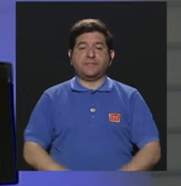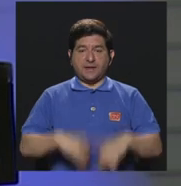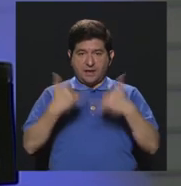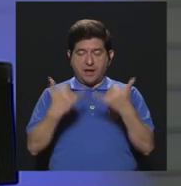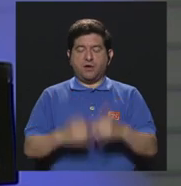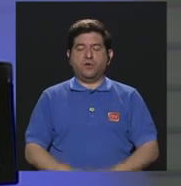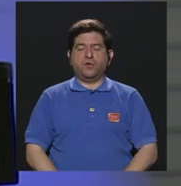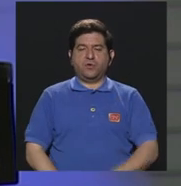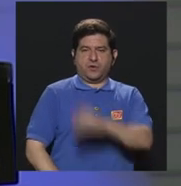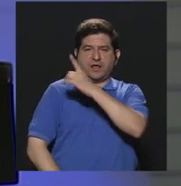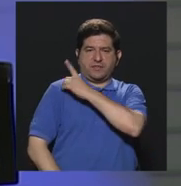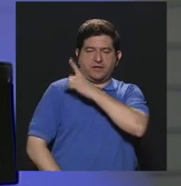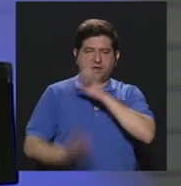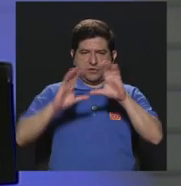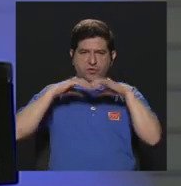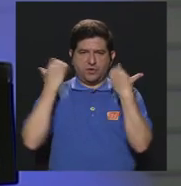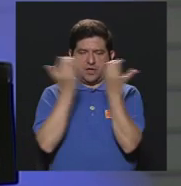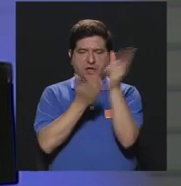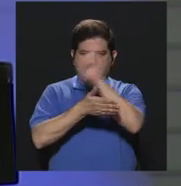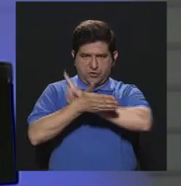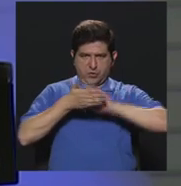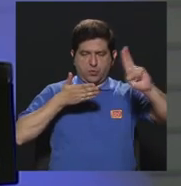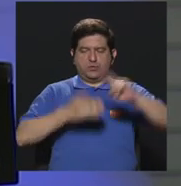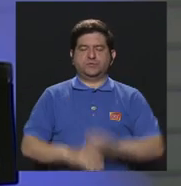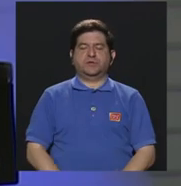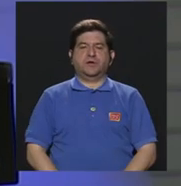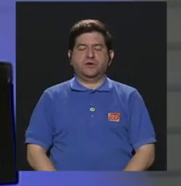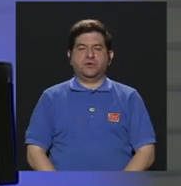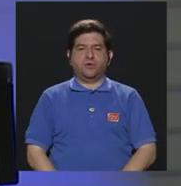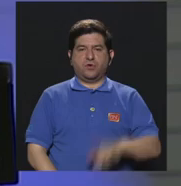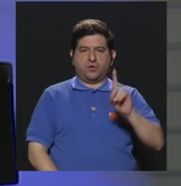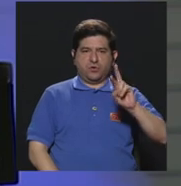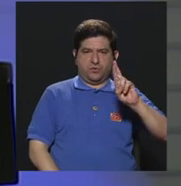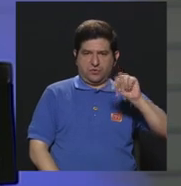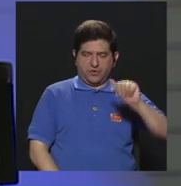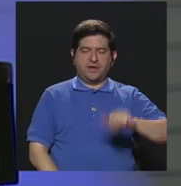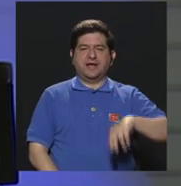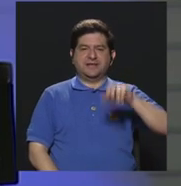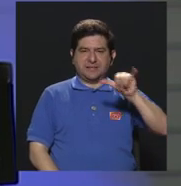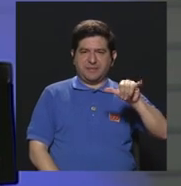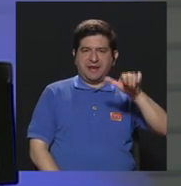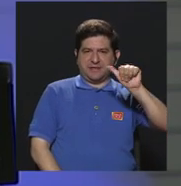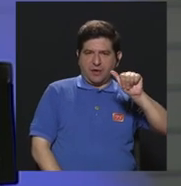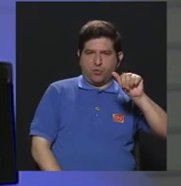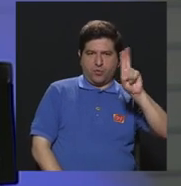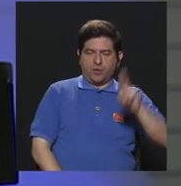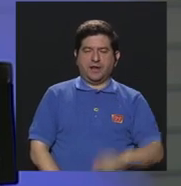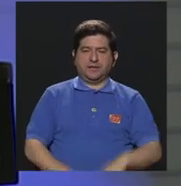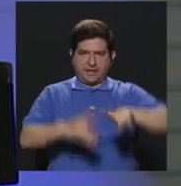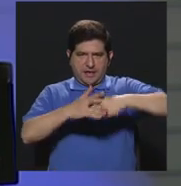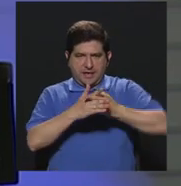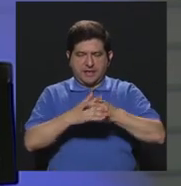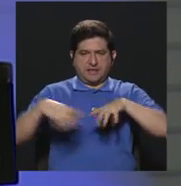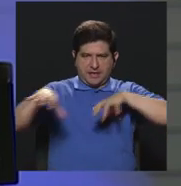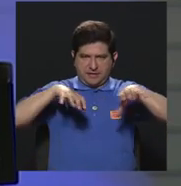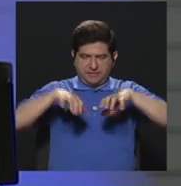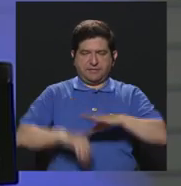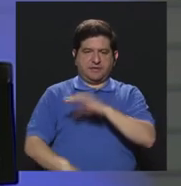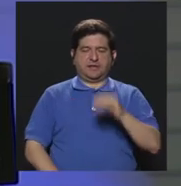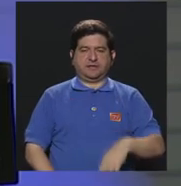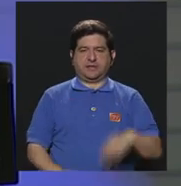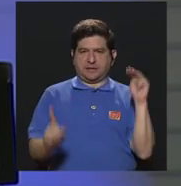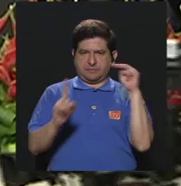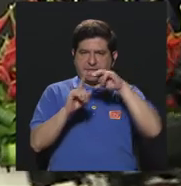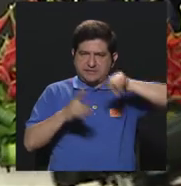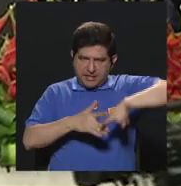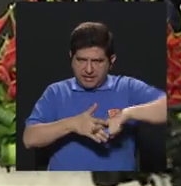Seguidamente, la señora directora del Consejo Universitario, doctora Yamilet Angulo Ugalde, hará la apertura de la sesión y dará su mensaje.